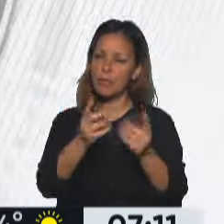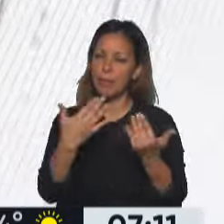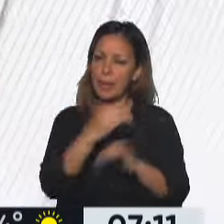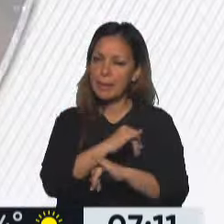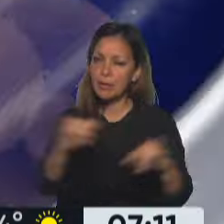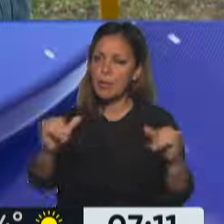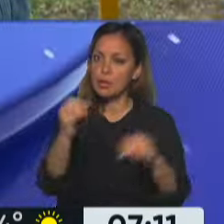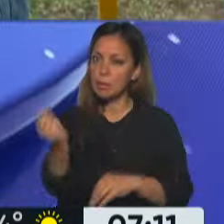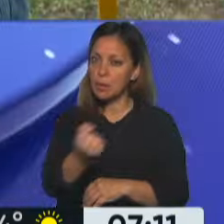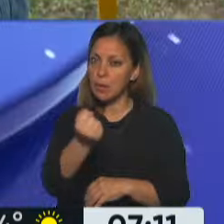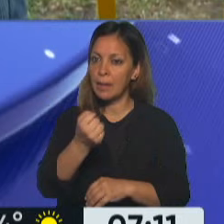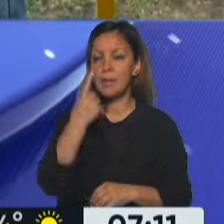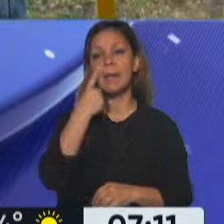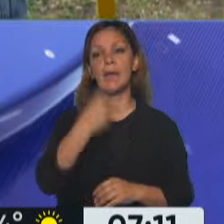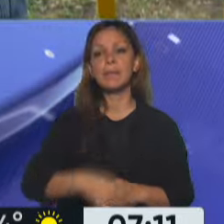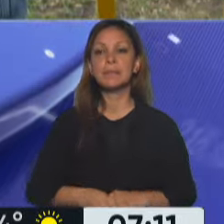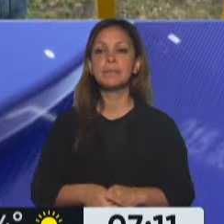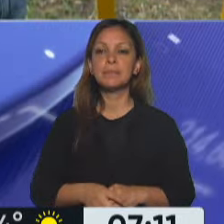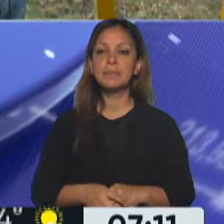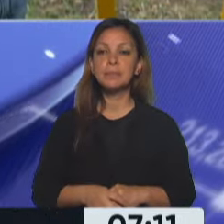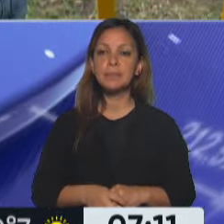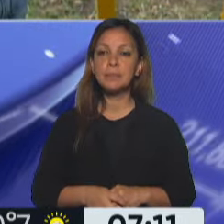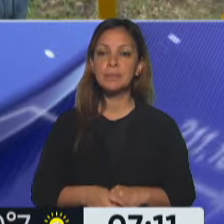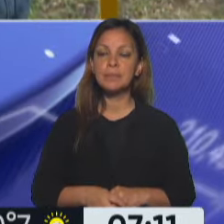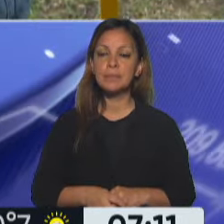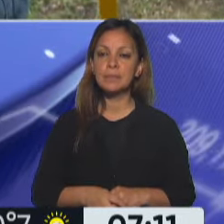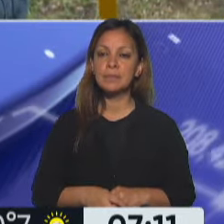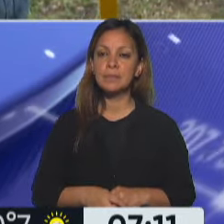importantes en los próximos minutos. A ver, Flor. Volvemos con Flor, a ver.